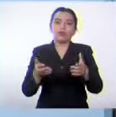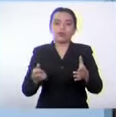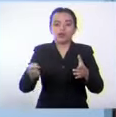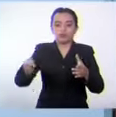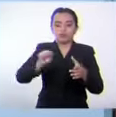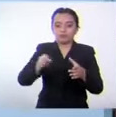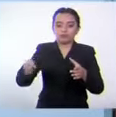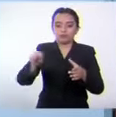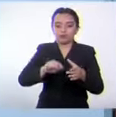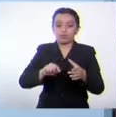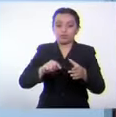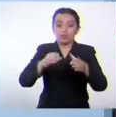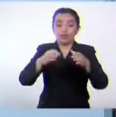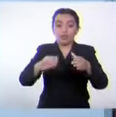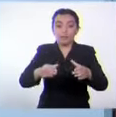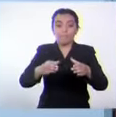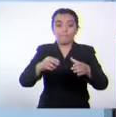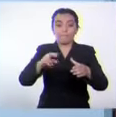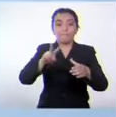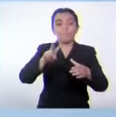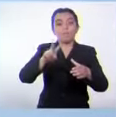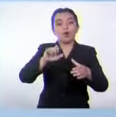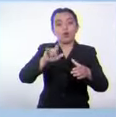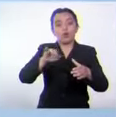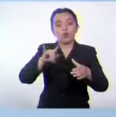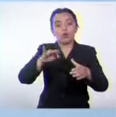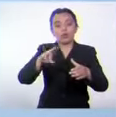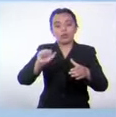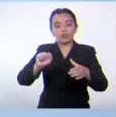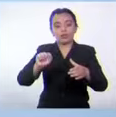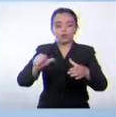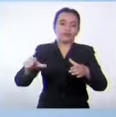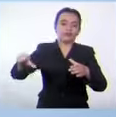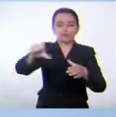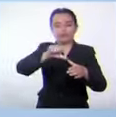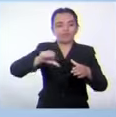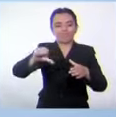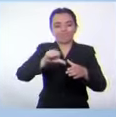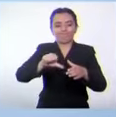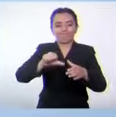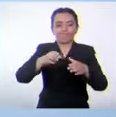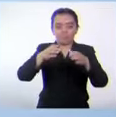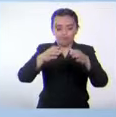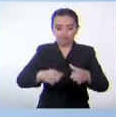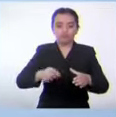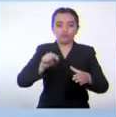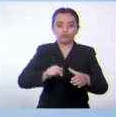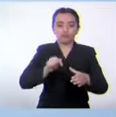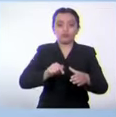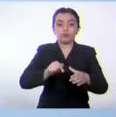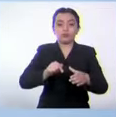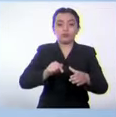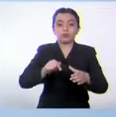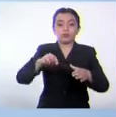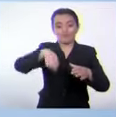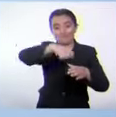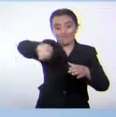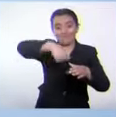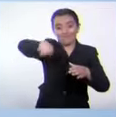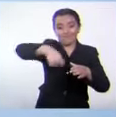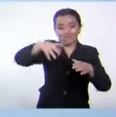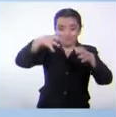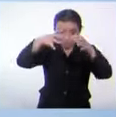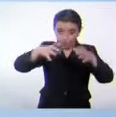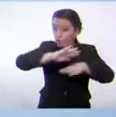solvente como el volumen de la disolución. Por eso decimos que el volumen de la solución es